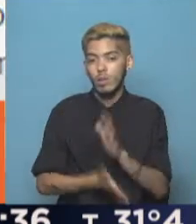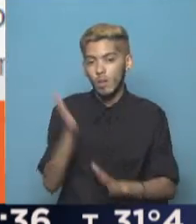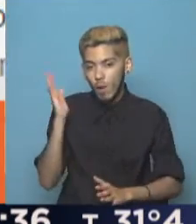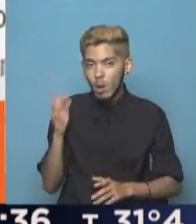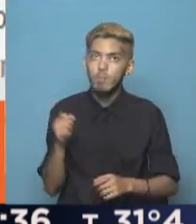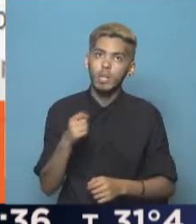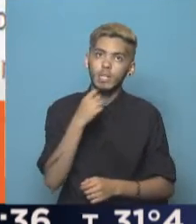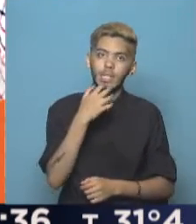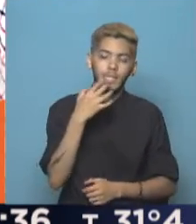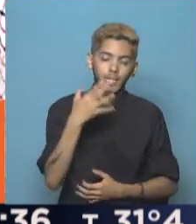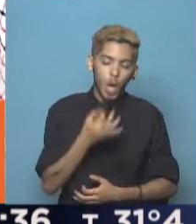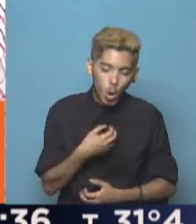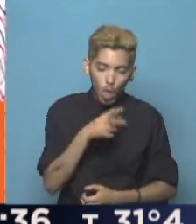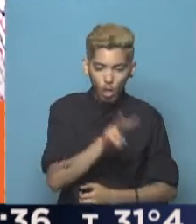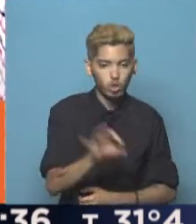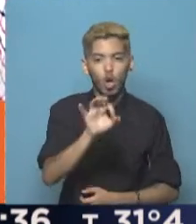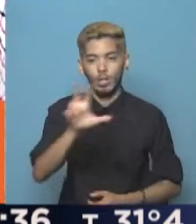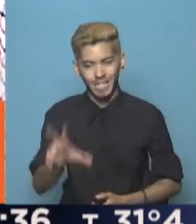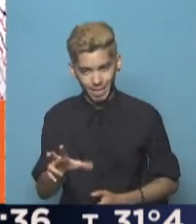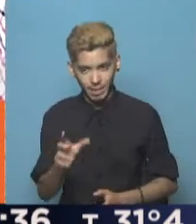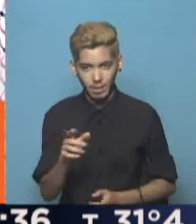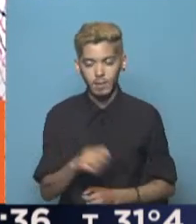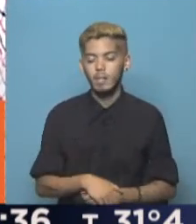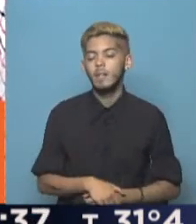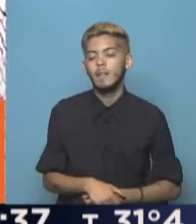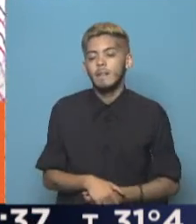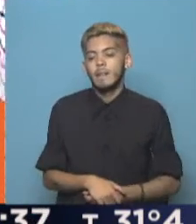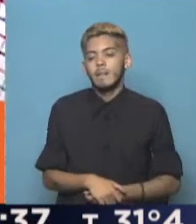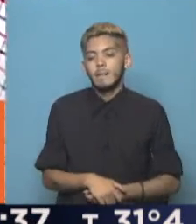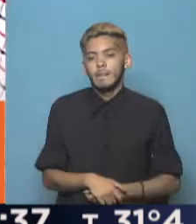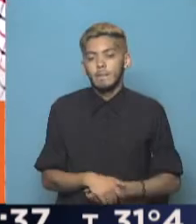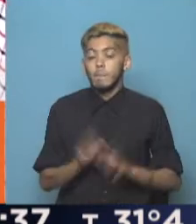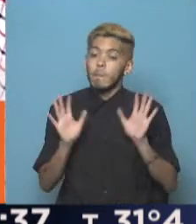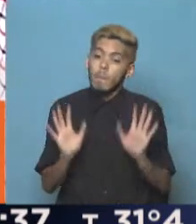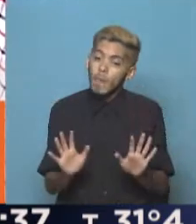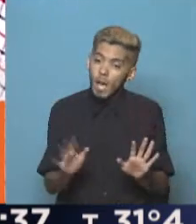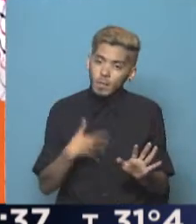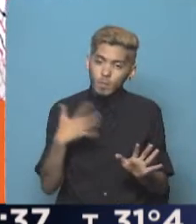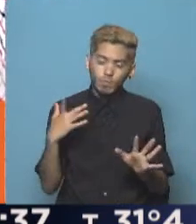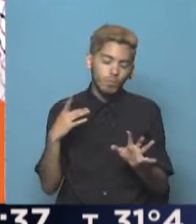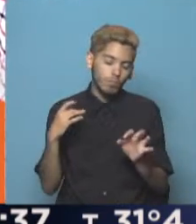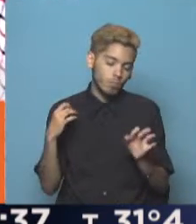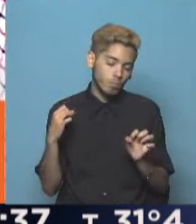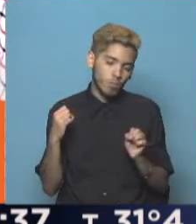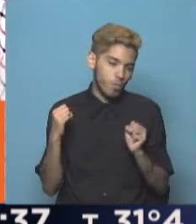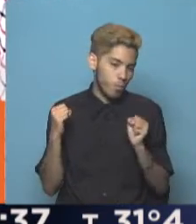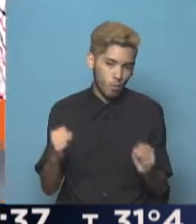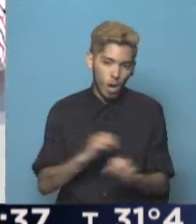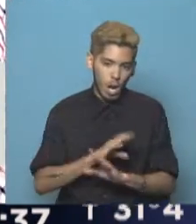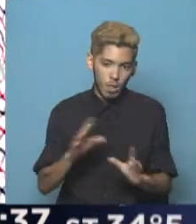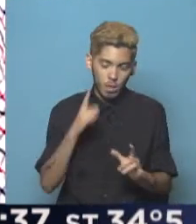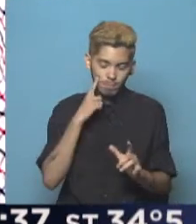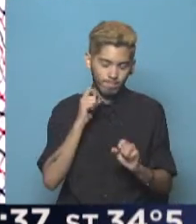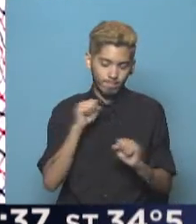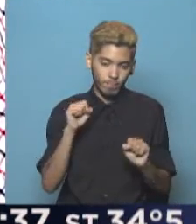o tres, y bueno, así nos dieron un golpe duro a un medio alternativo,